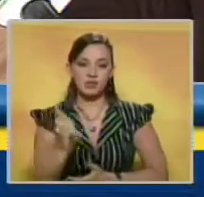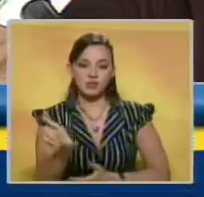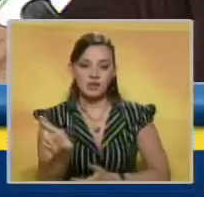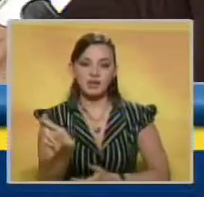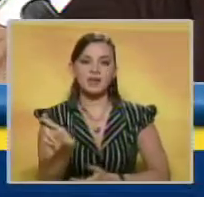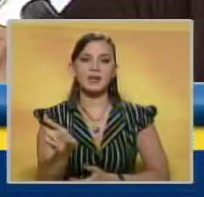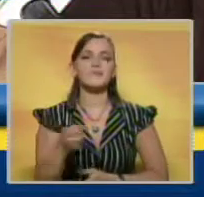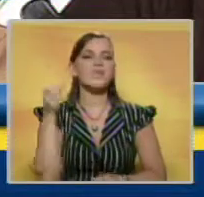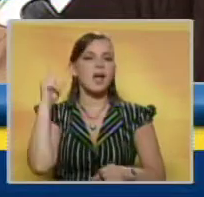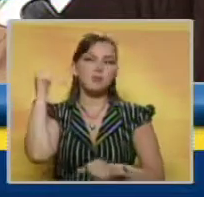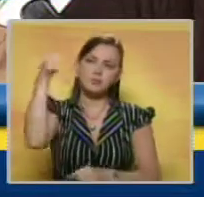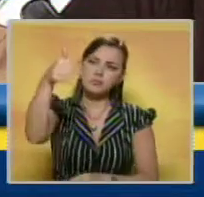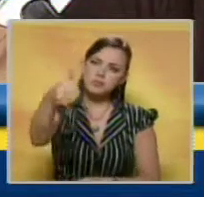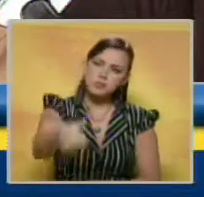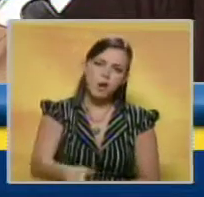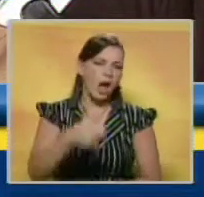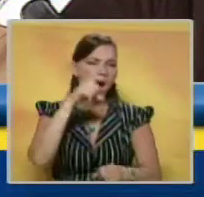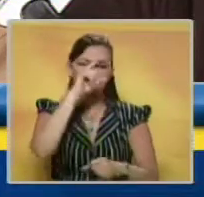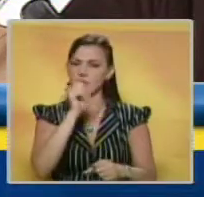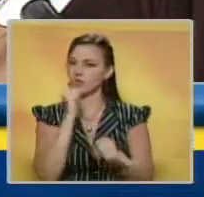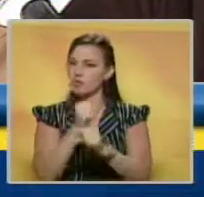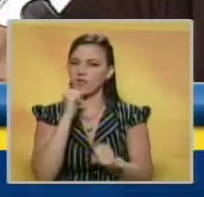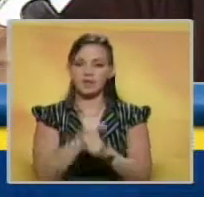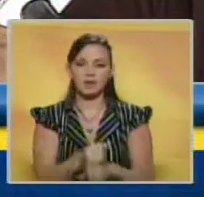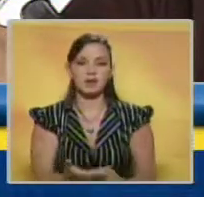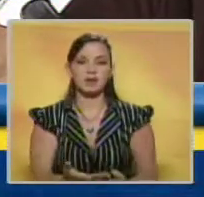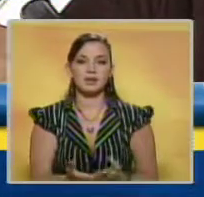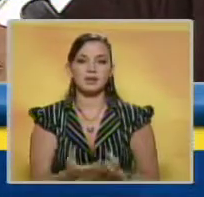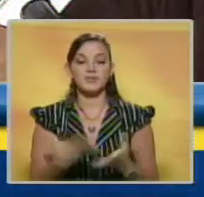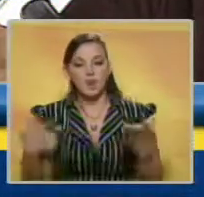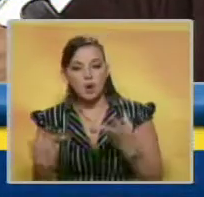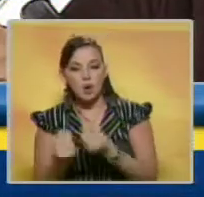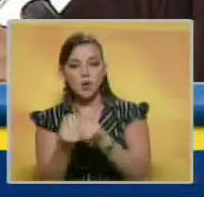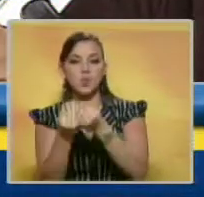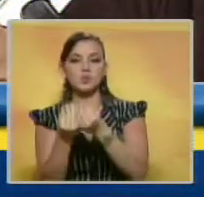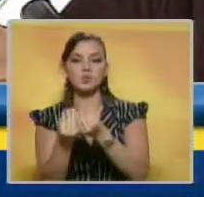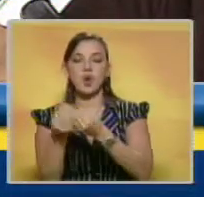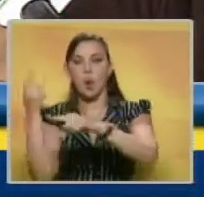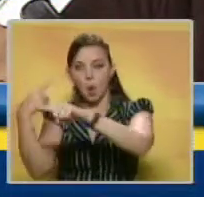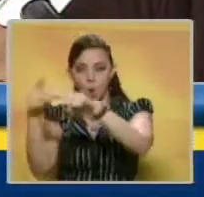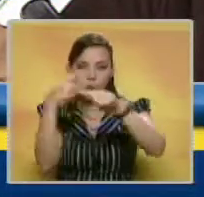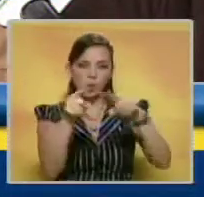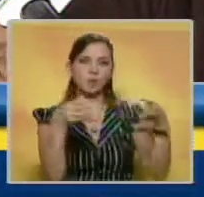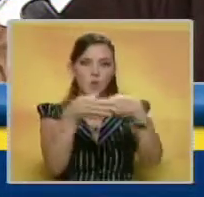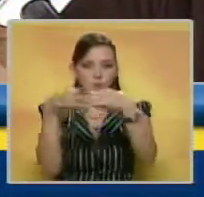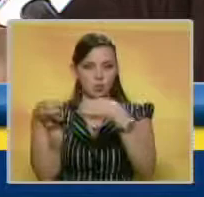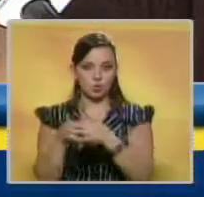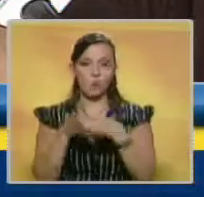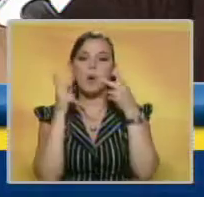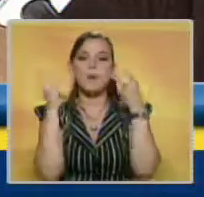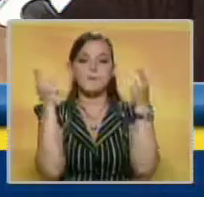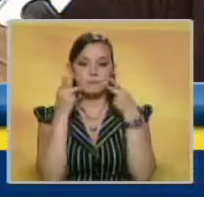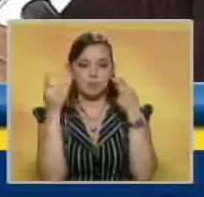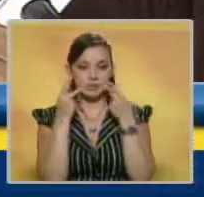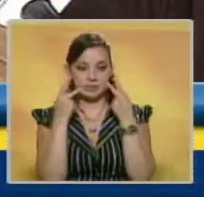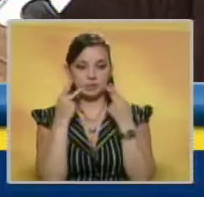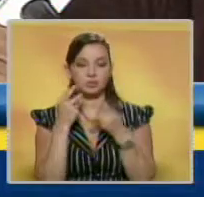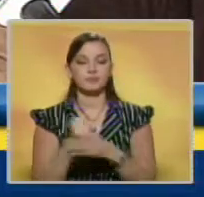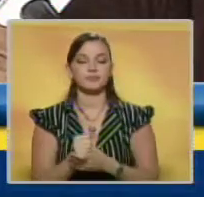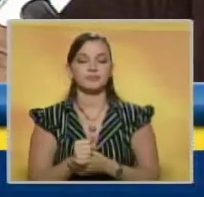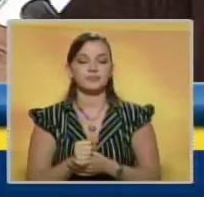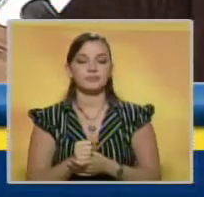trabajando desde hace muchos años al lado del resto de las organizaciones partidistas por